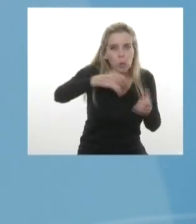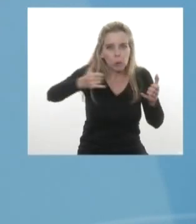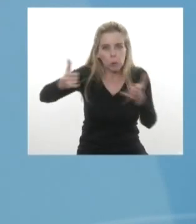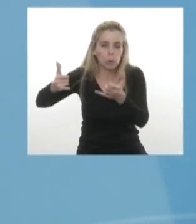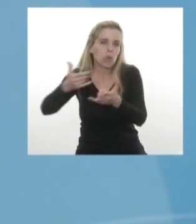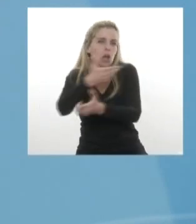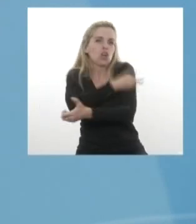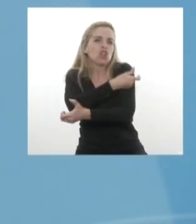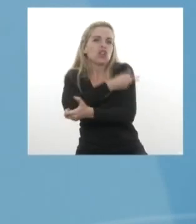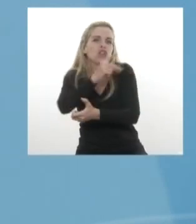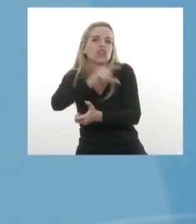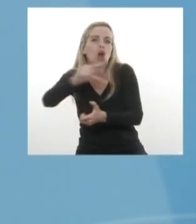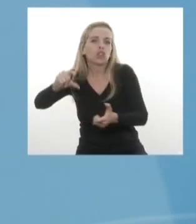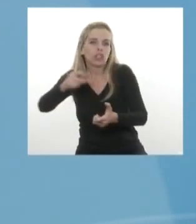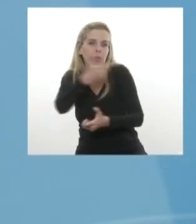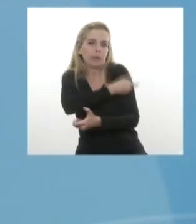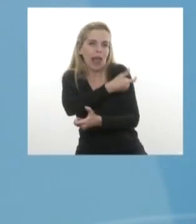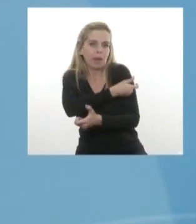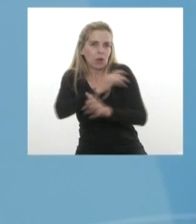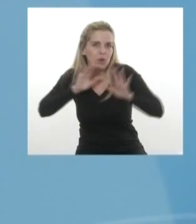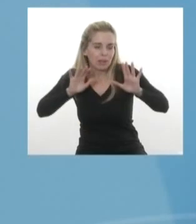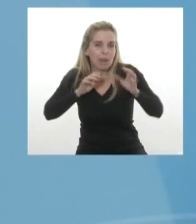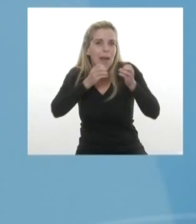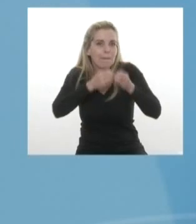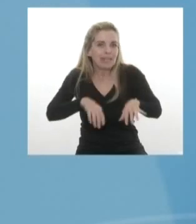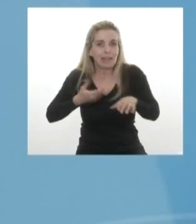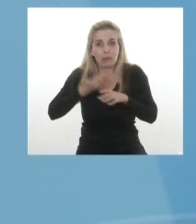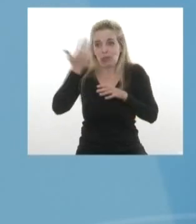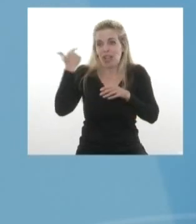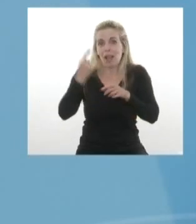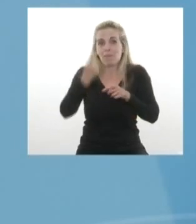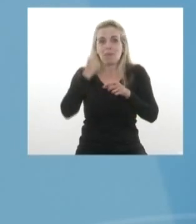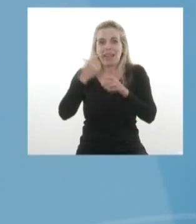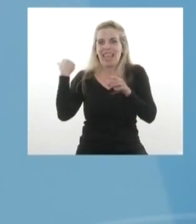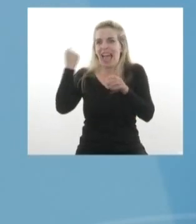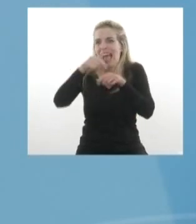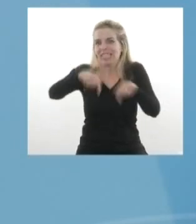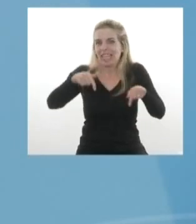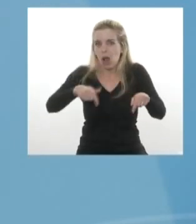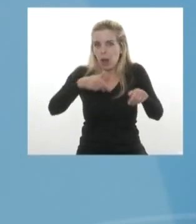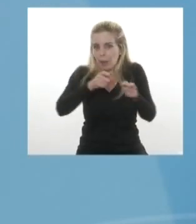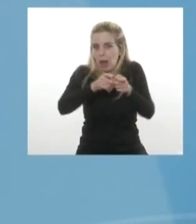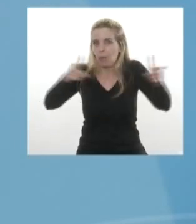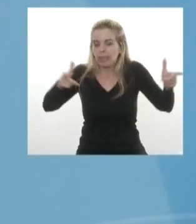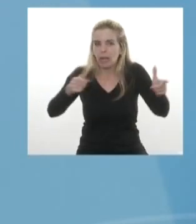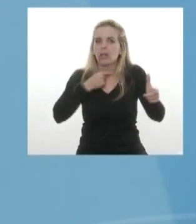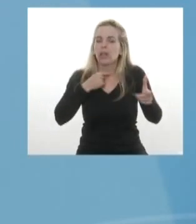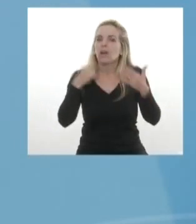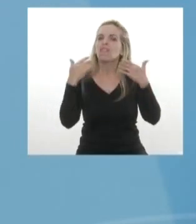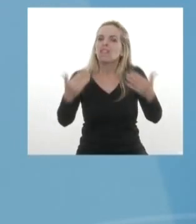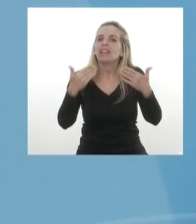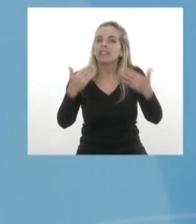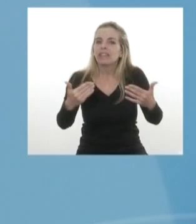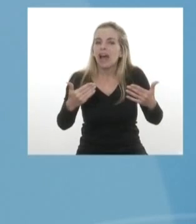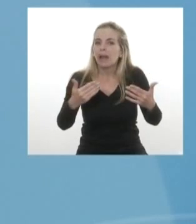cantidad de dosis disponibles desde que comenzamos a vacunar. Quiero valorar y felicitar